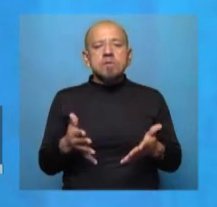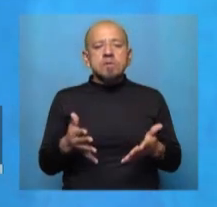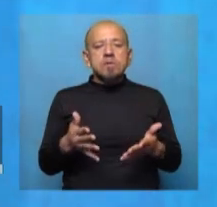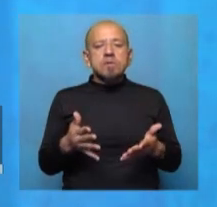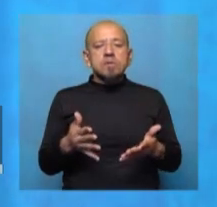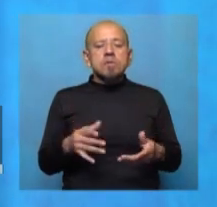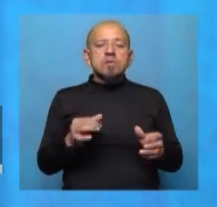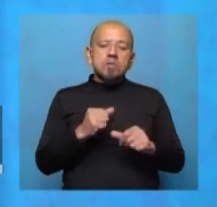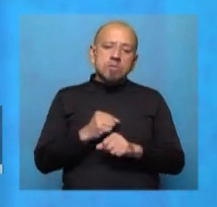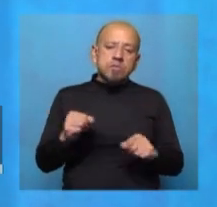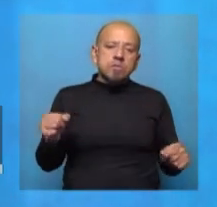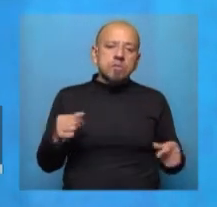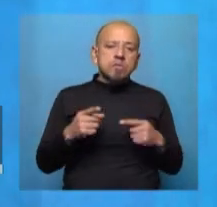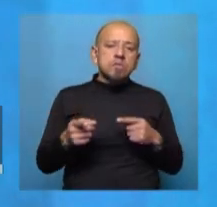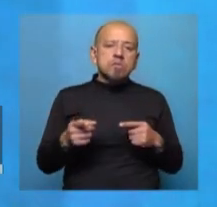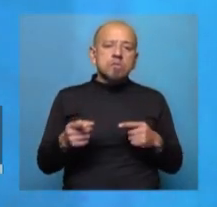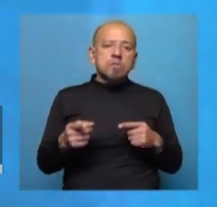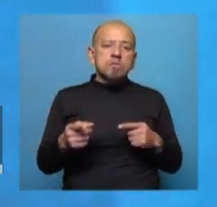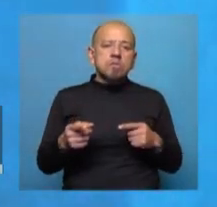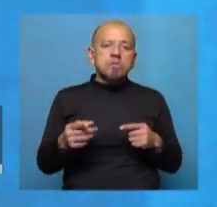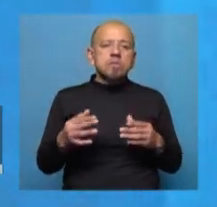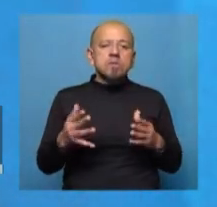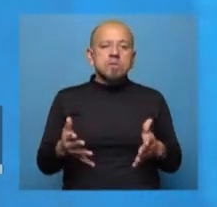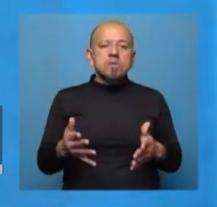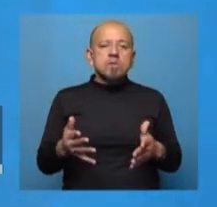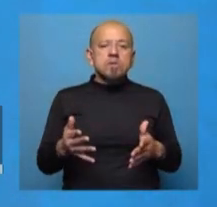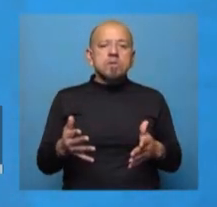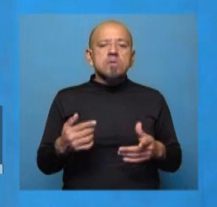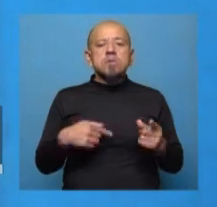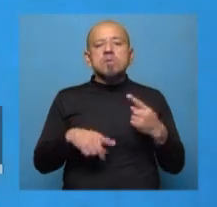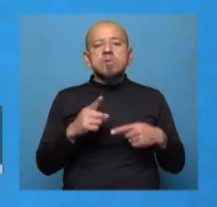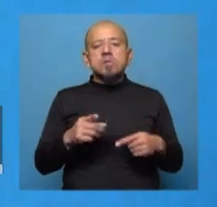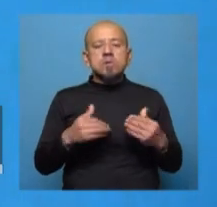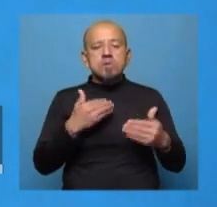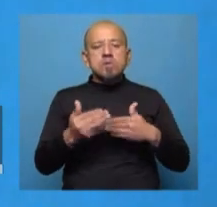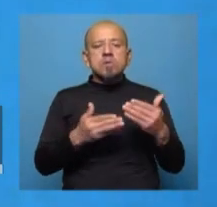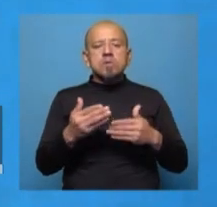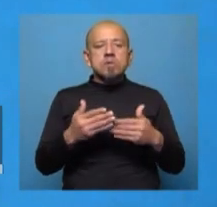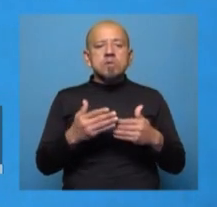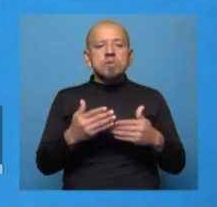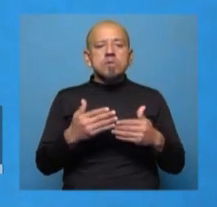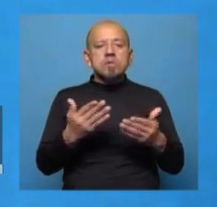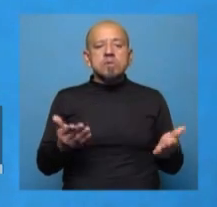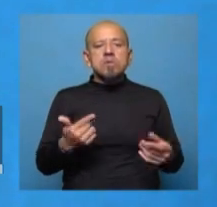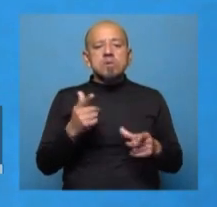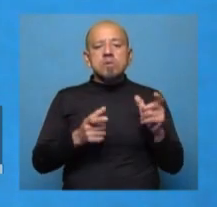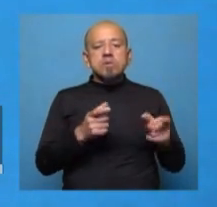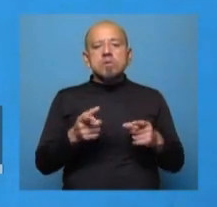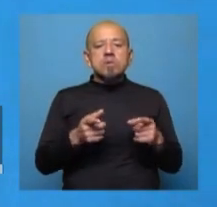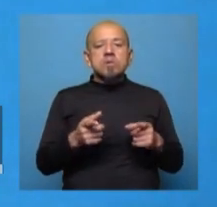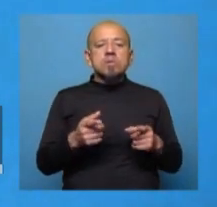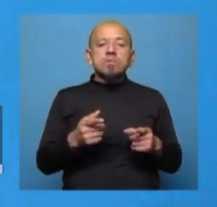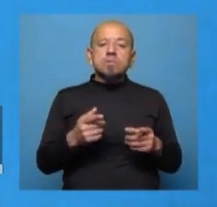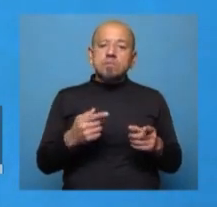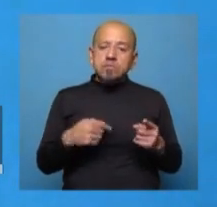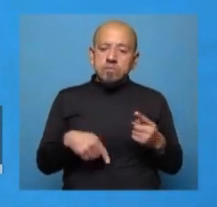singularidad eh insustituible en el desarrollo integral de la personalidad de niños y niñas